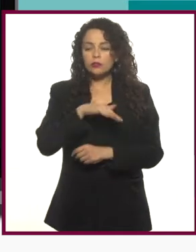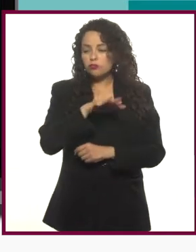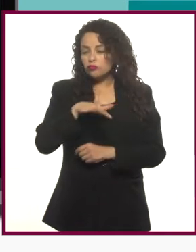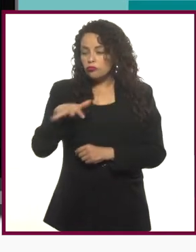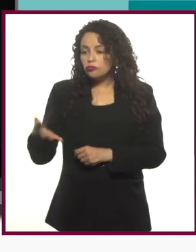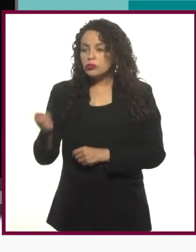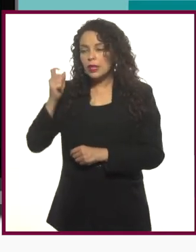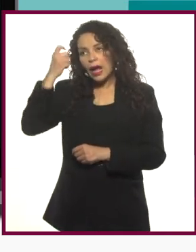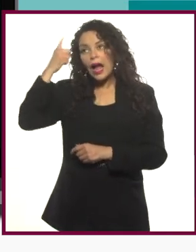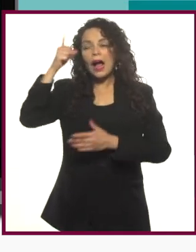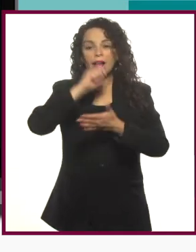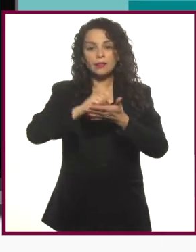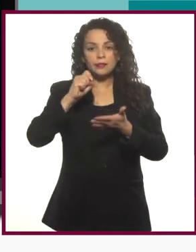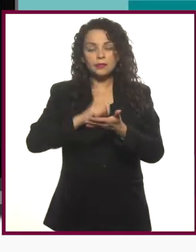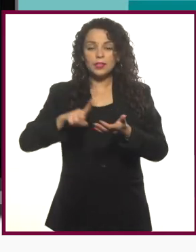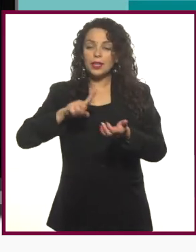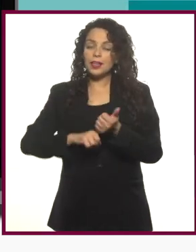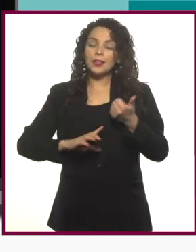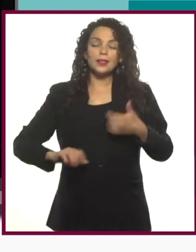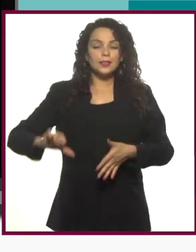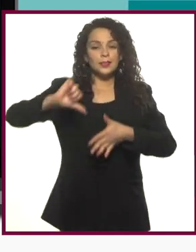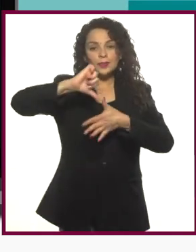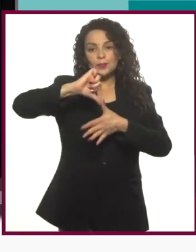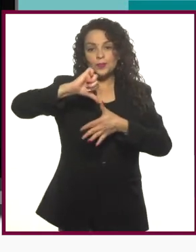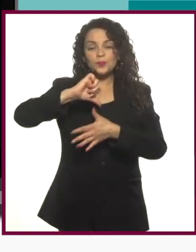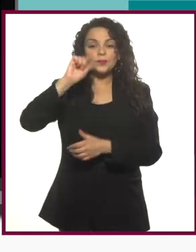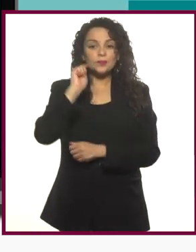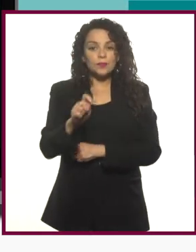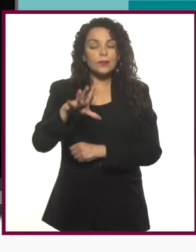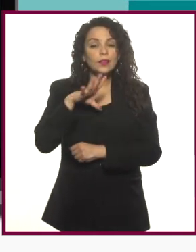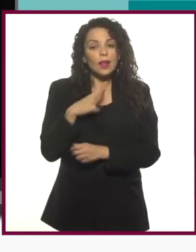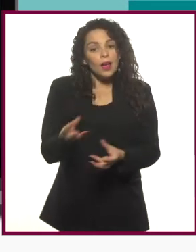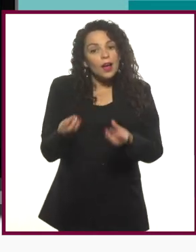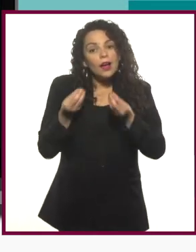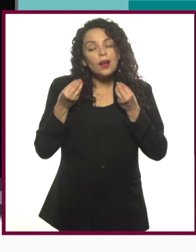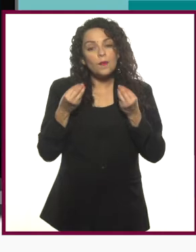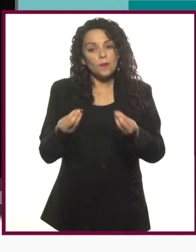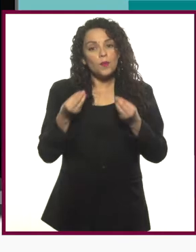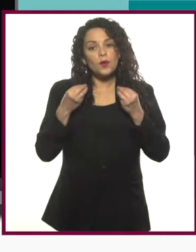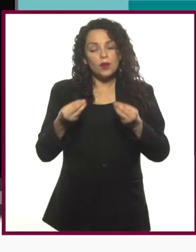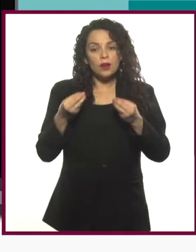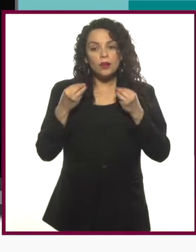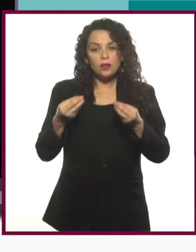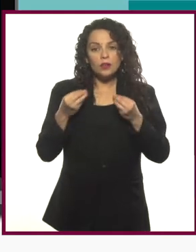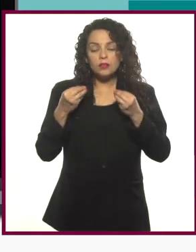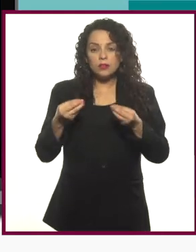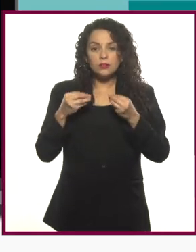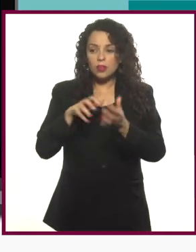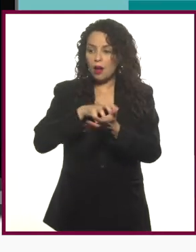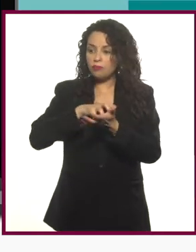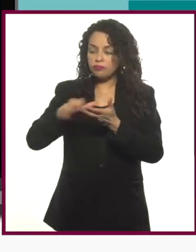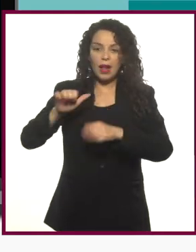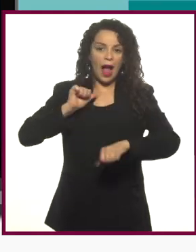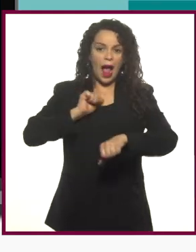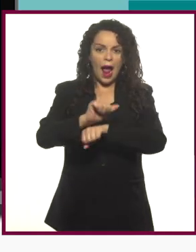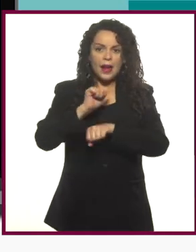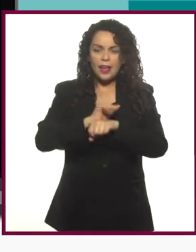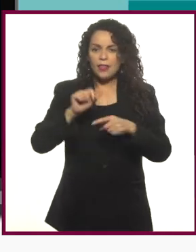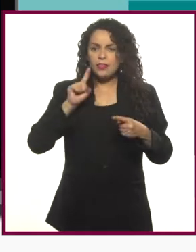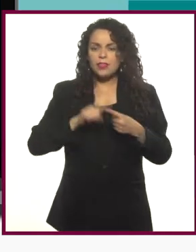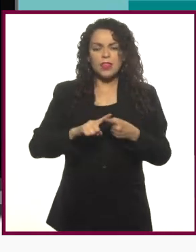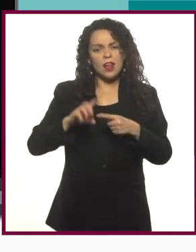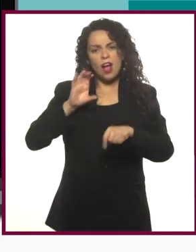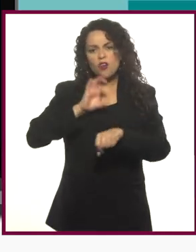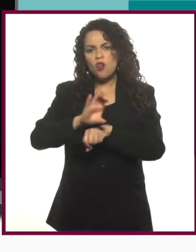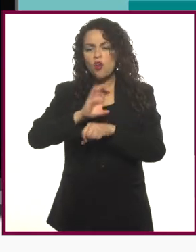búsqueda de autores. Latinoamérica aporta muchísima riqueza, de